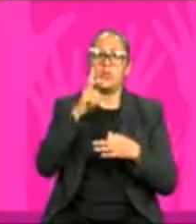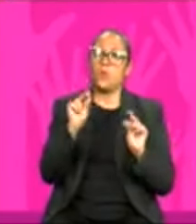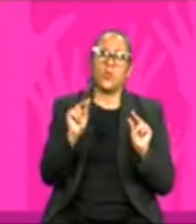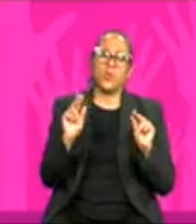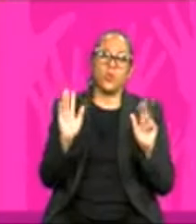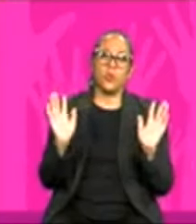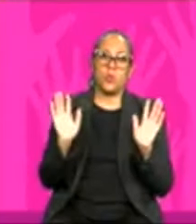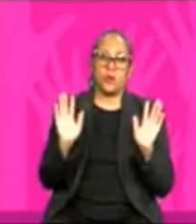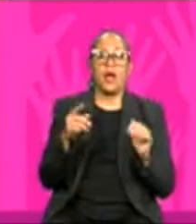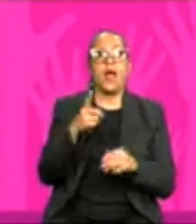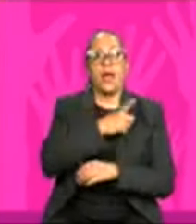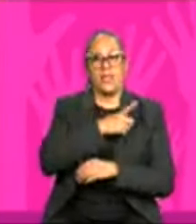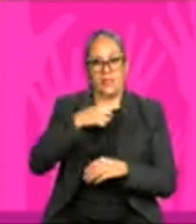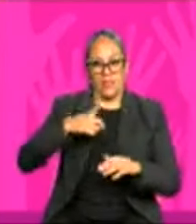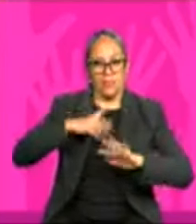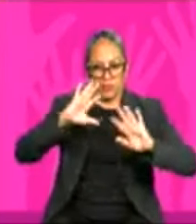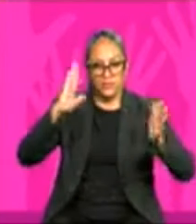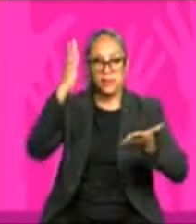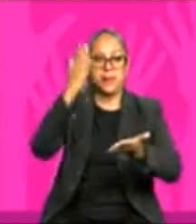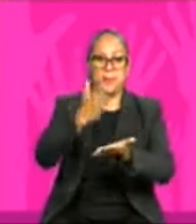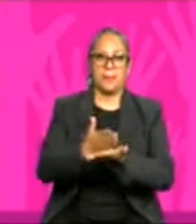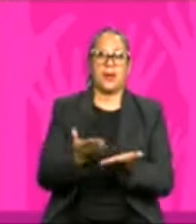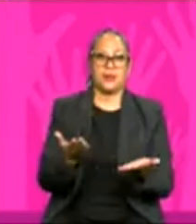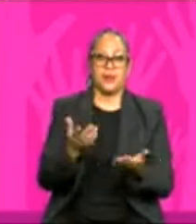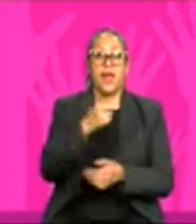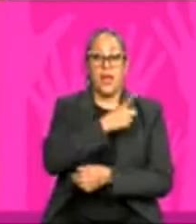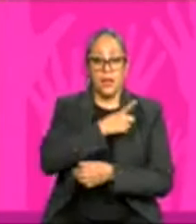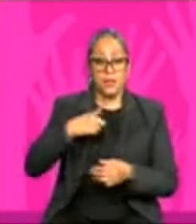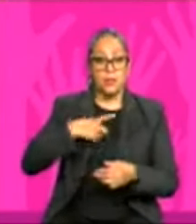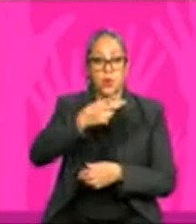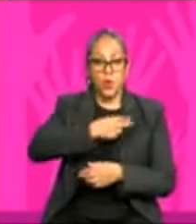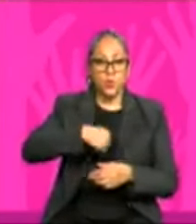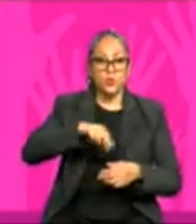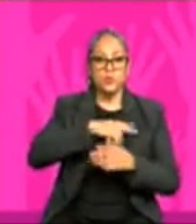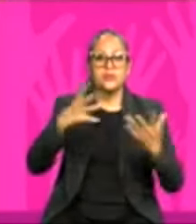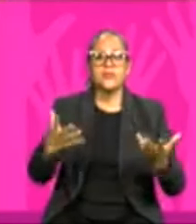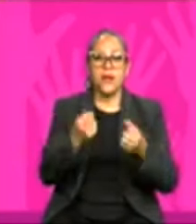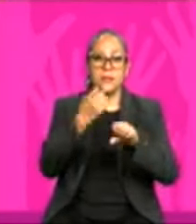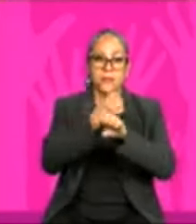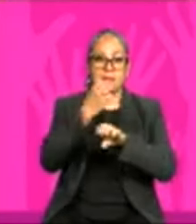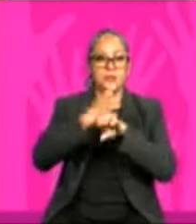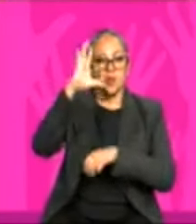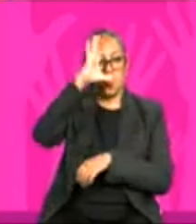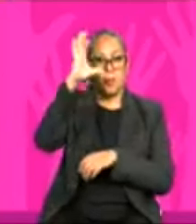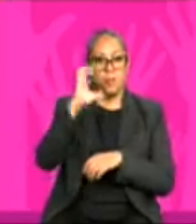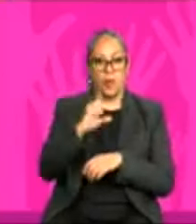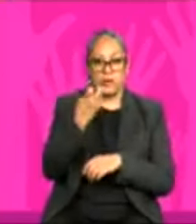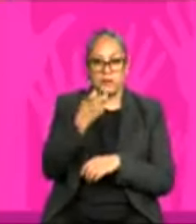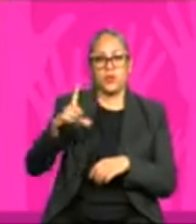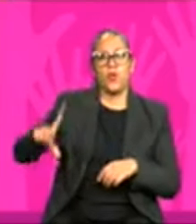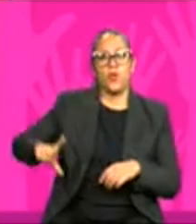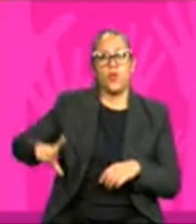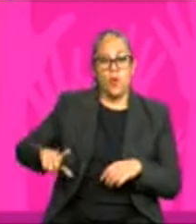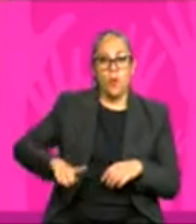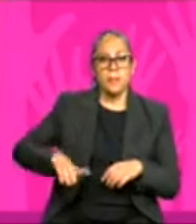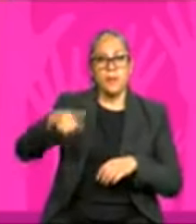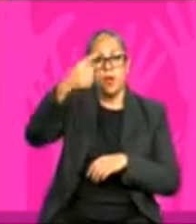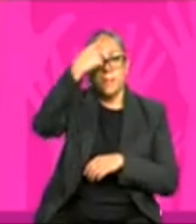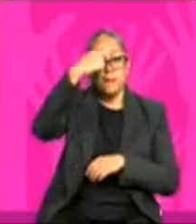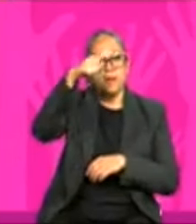de esa traición al pueblo de Morelos. Es tiempo de que recuperemos el rumbo de Morelos. Es tiempo de un gobierno abierto, donde los